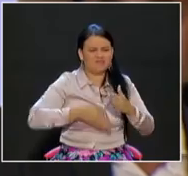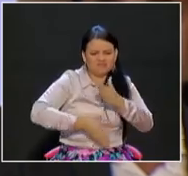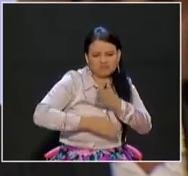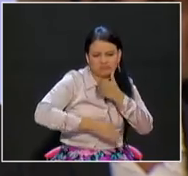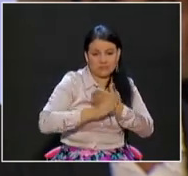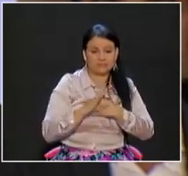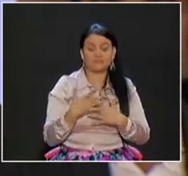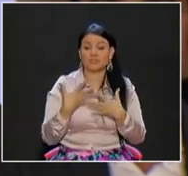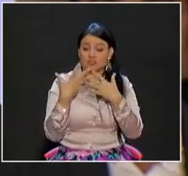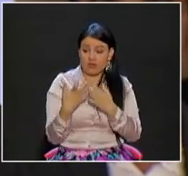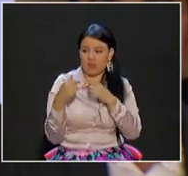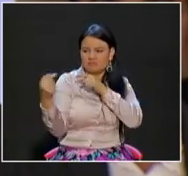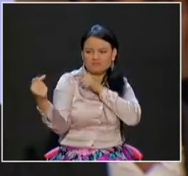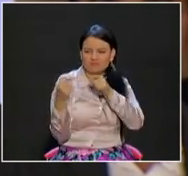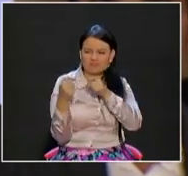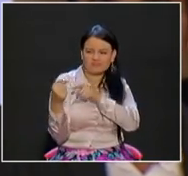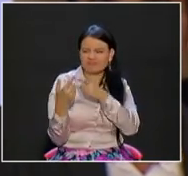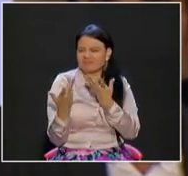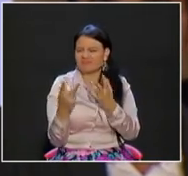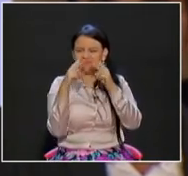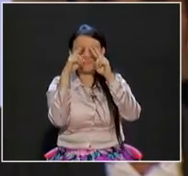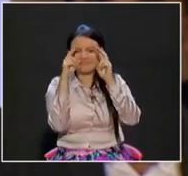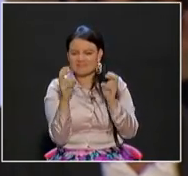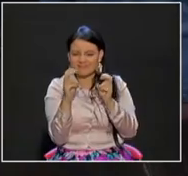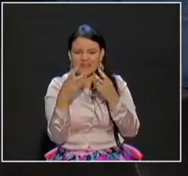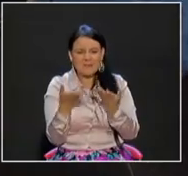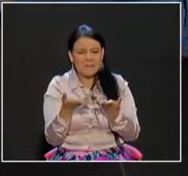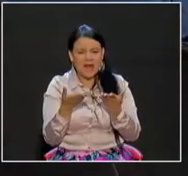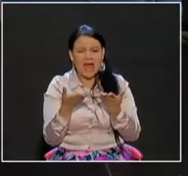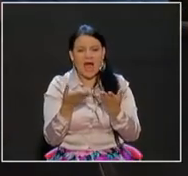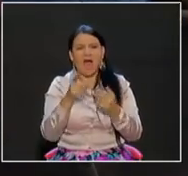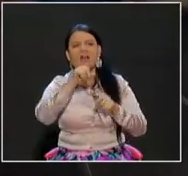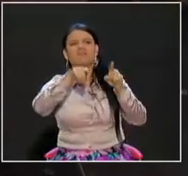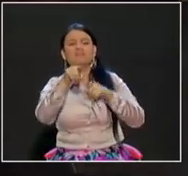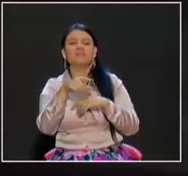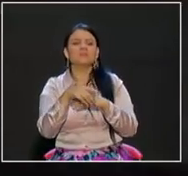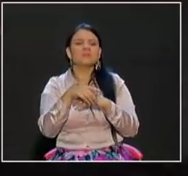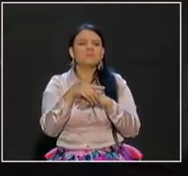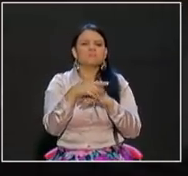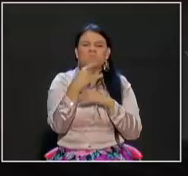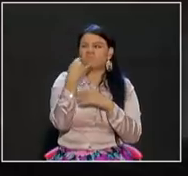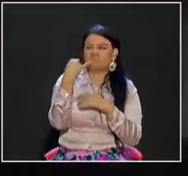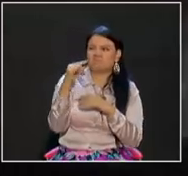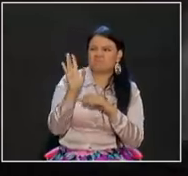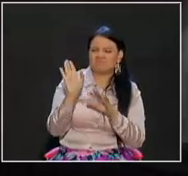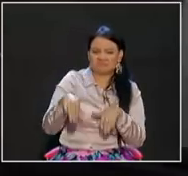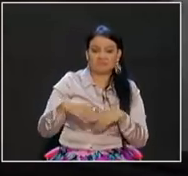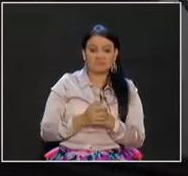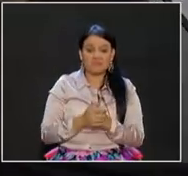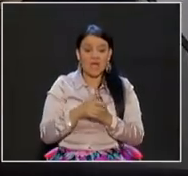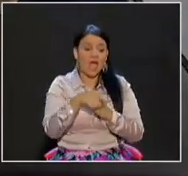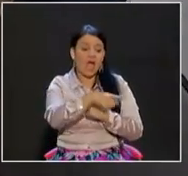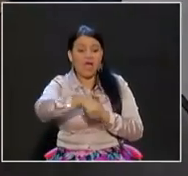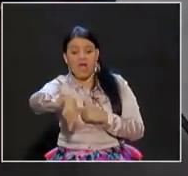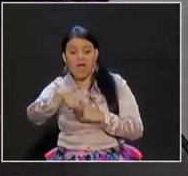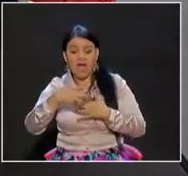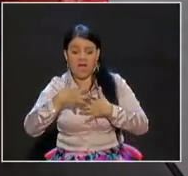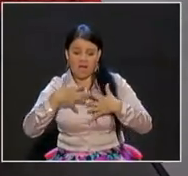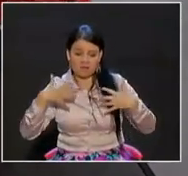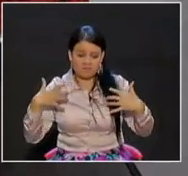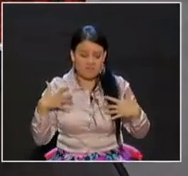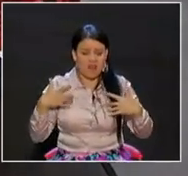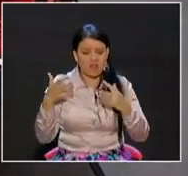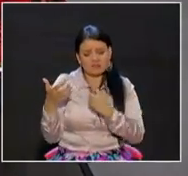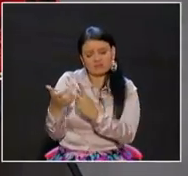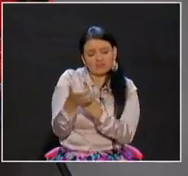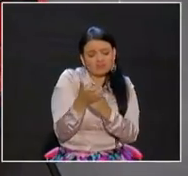dedicárselo especialmente a un tema que parece que a poco le importan en esta carrera la protección de los animales durante mi gobierno